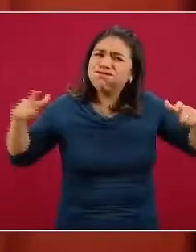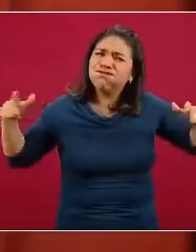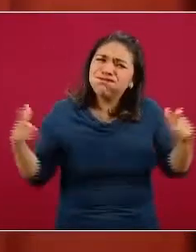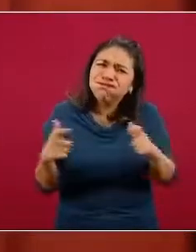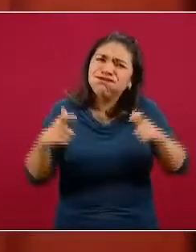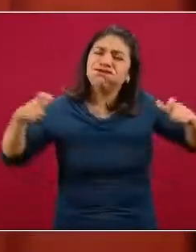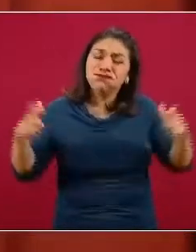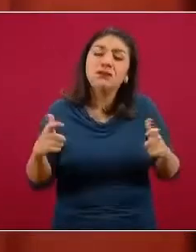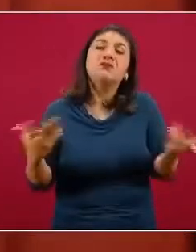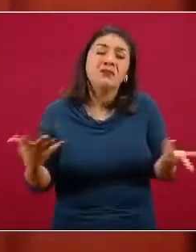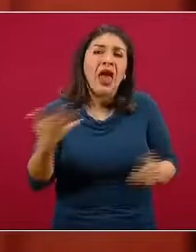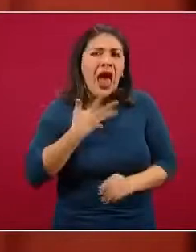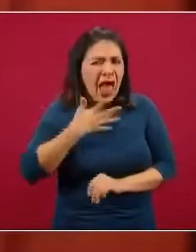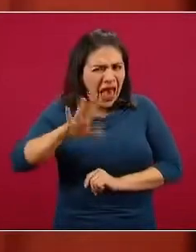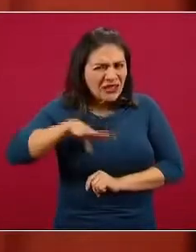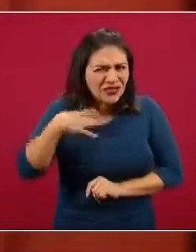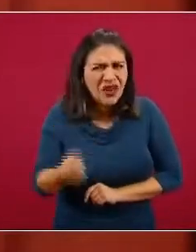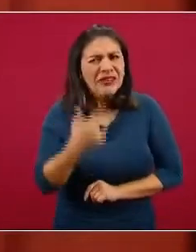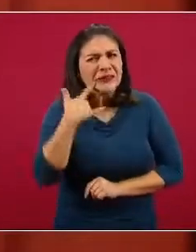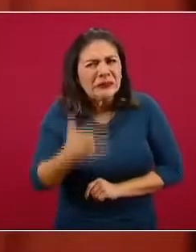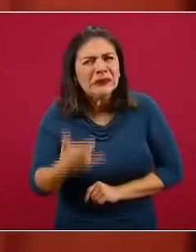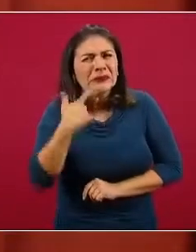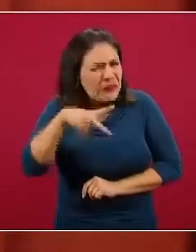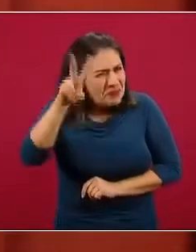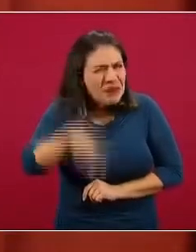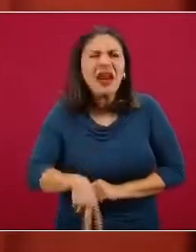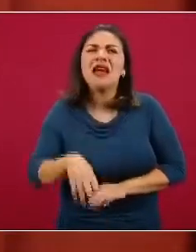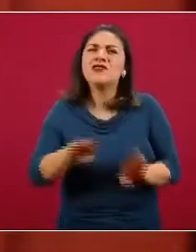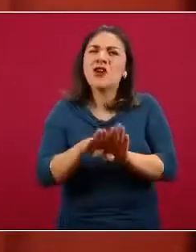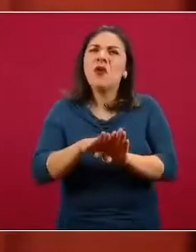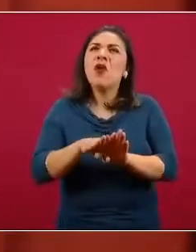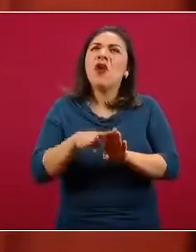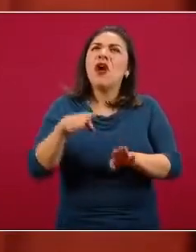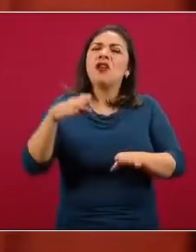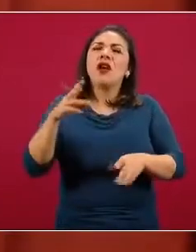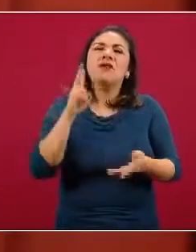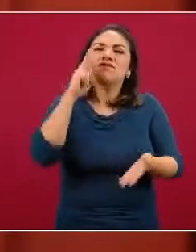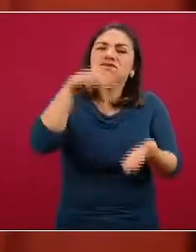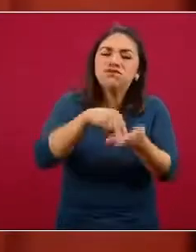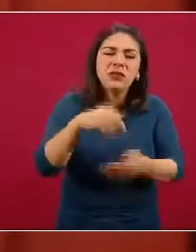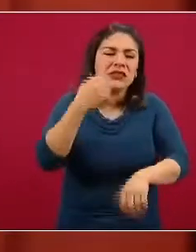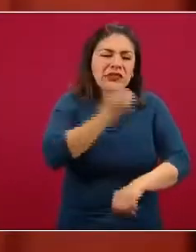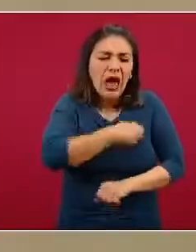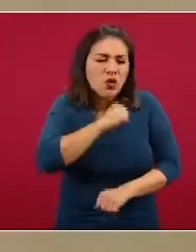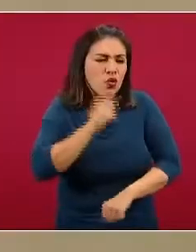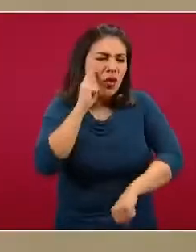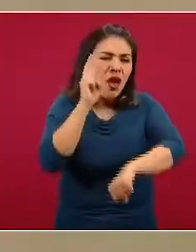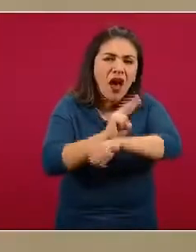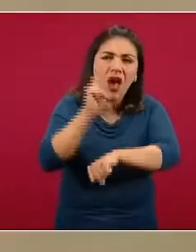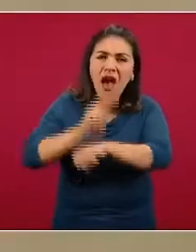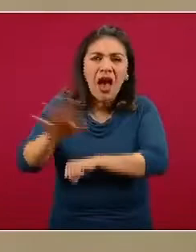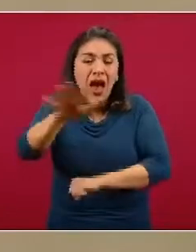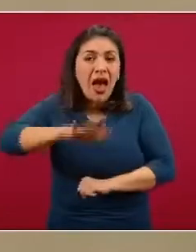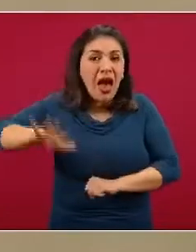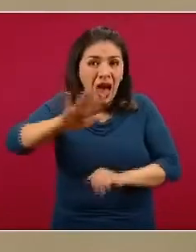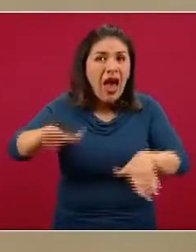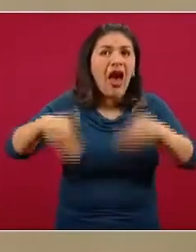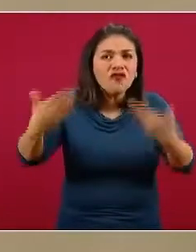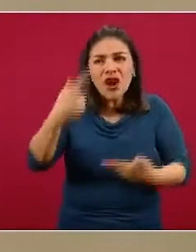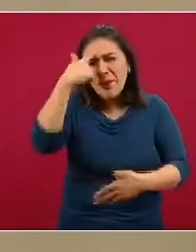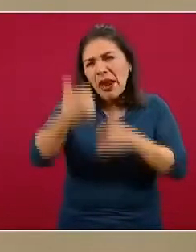mitigación, a pesar de todos los grandes esfuerzos que se han hecho de epidemiología de campo, de salud pública en el terreno,